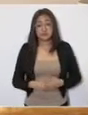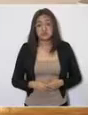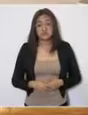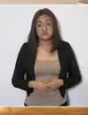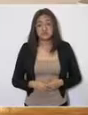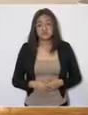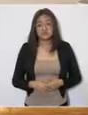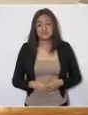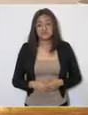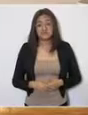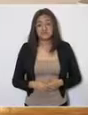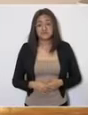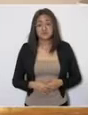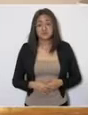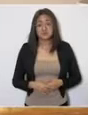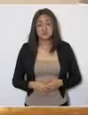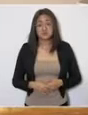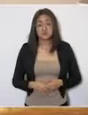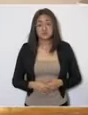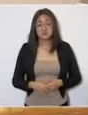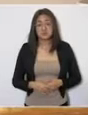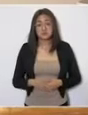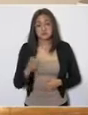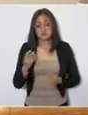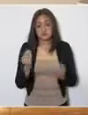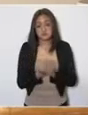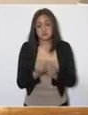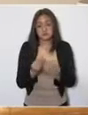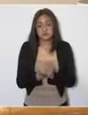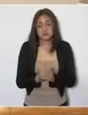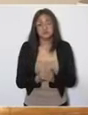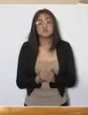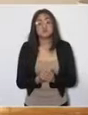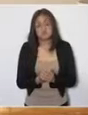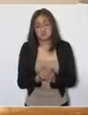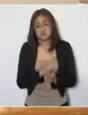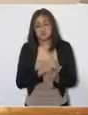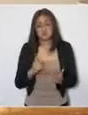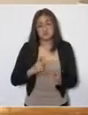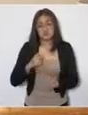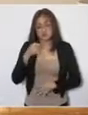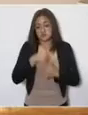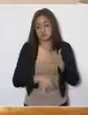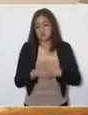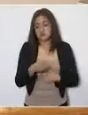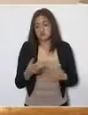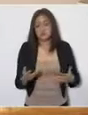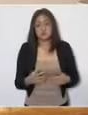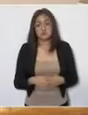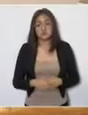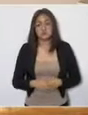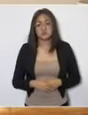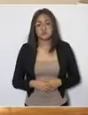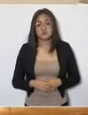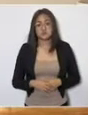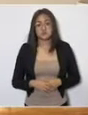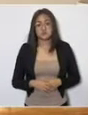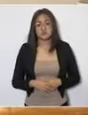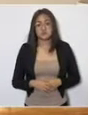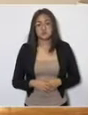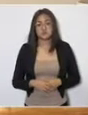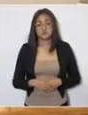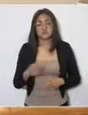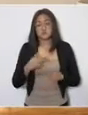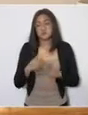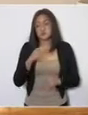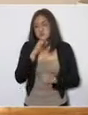fallecieron dos personas entonces es un asunto que tiene que irse a fondo hasta las